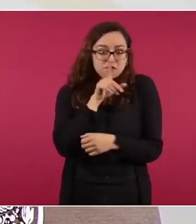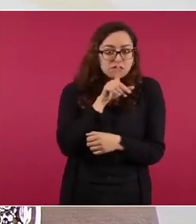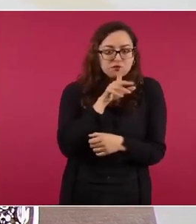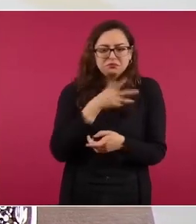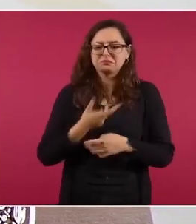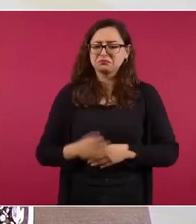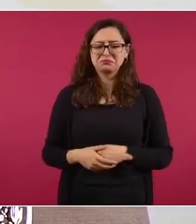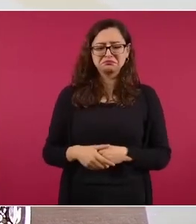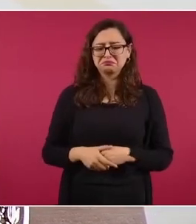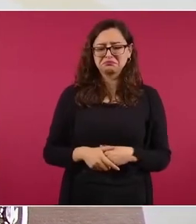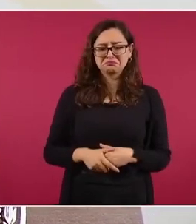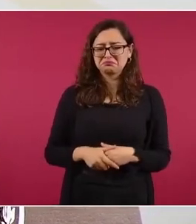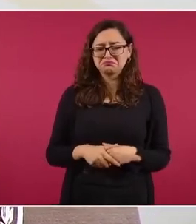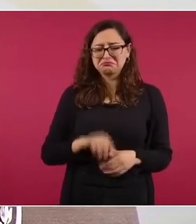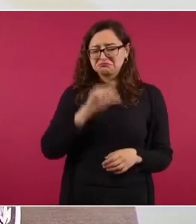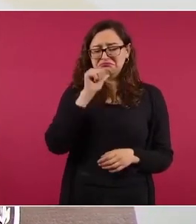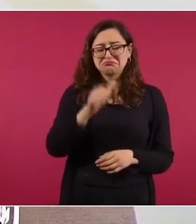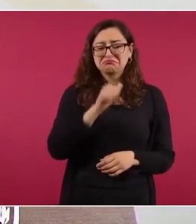que no se